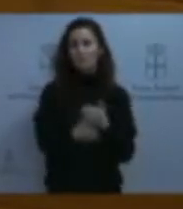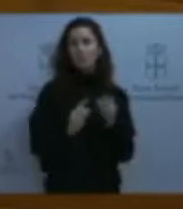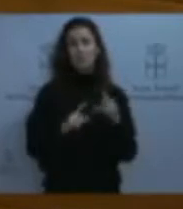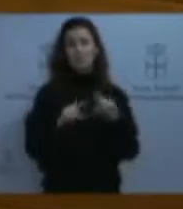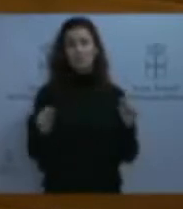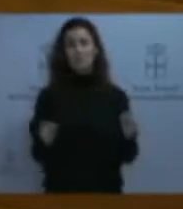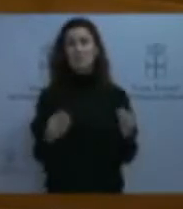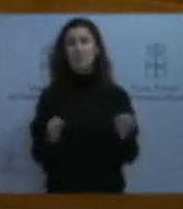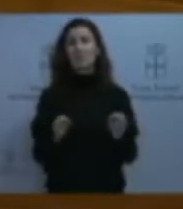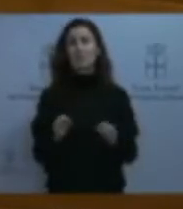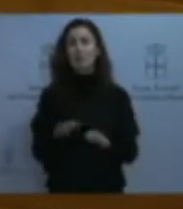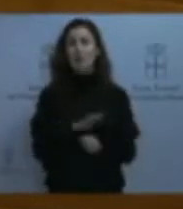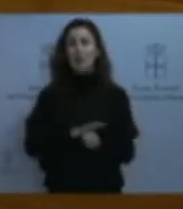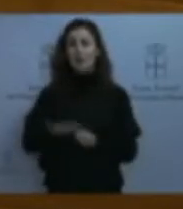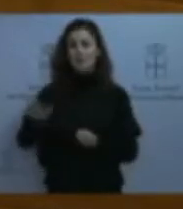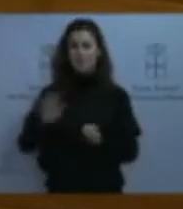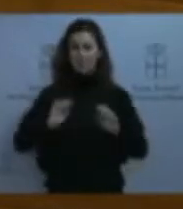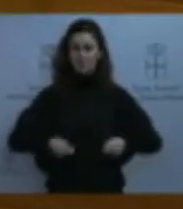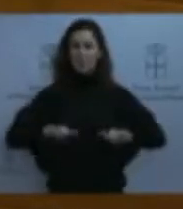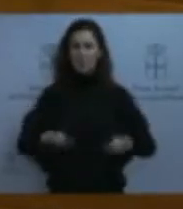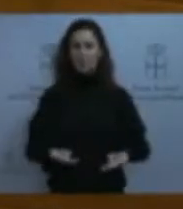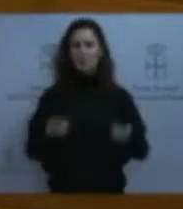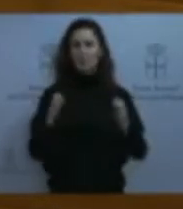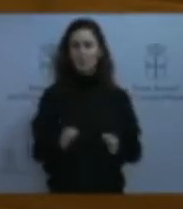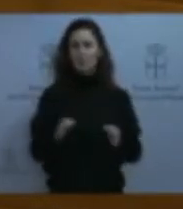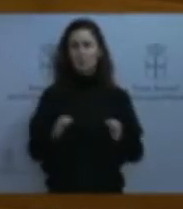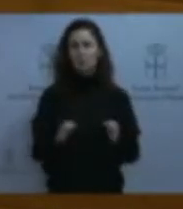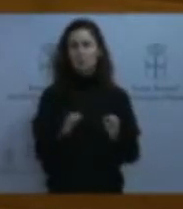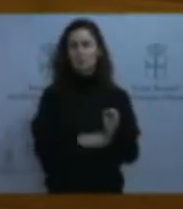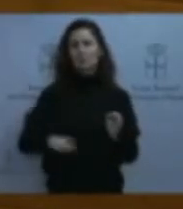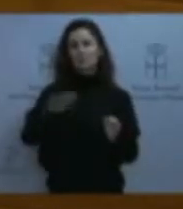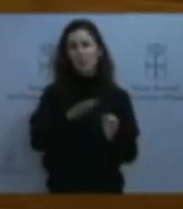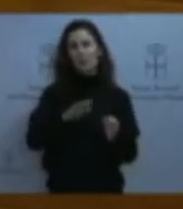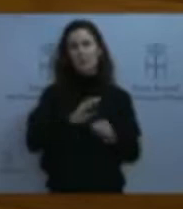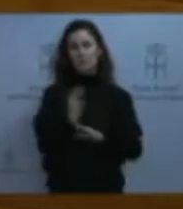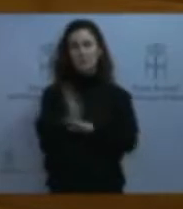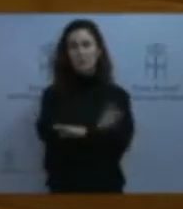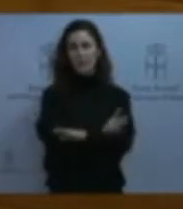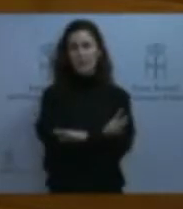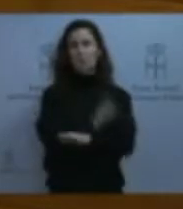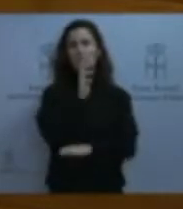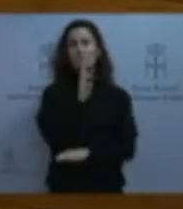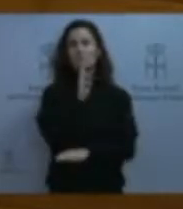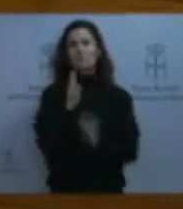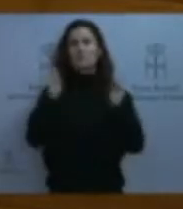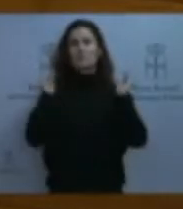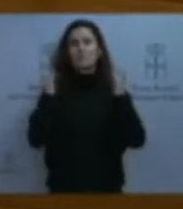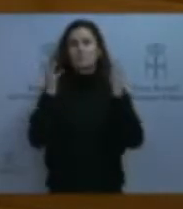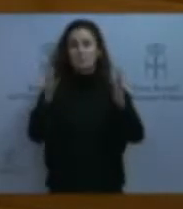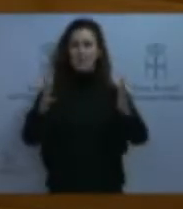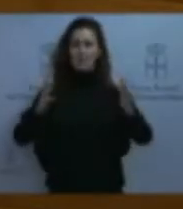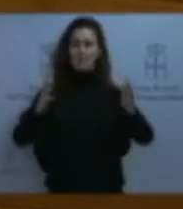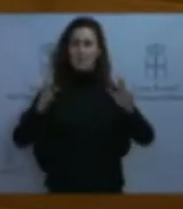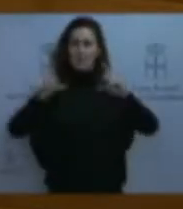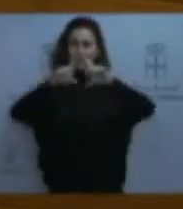decían que el medio natural ligado a los paisajes sociales y culturales de la zona rural, los prados verdes, las montañas boscosas, la disposición alargada este-oeste,